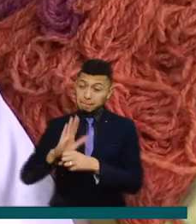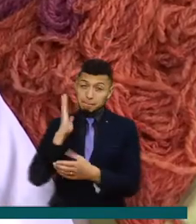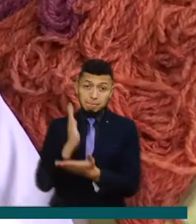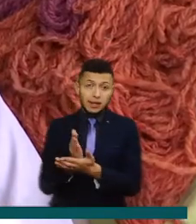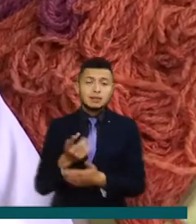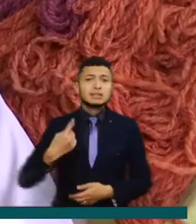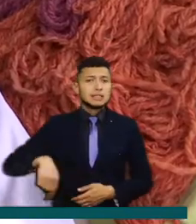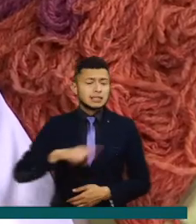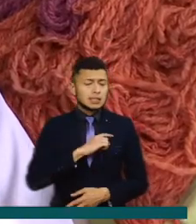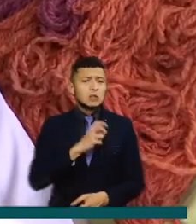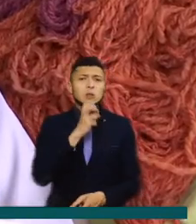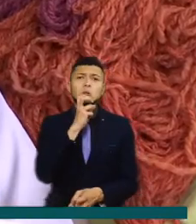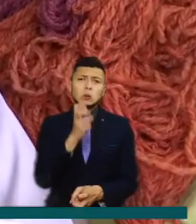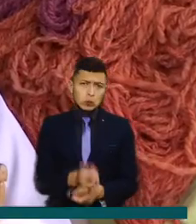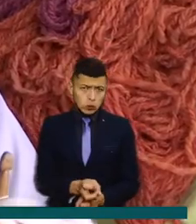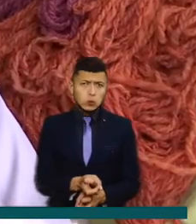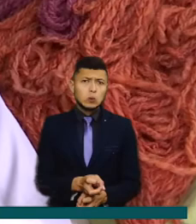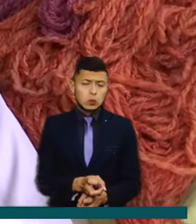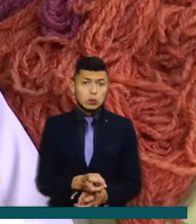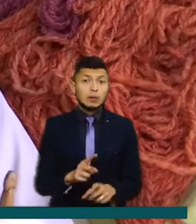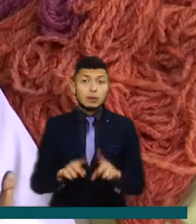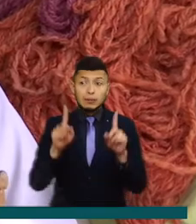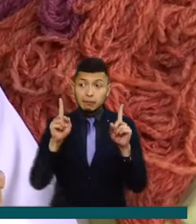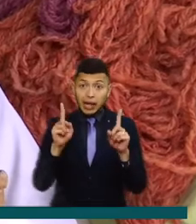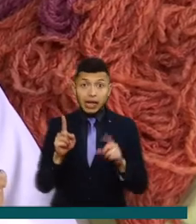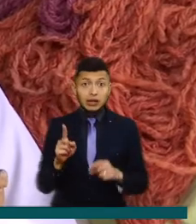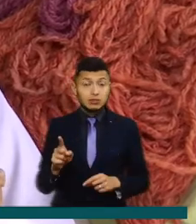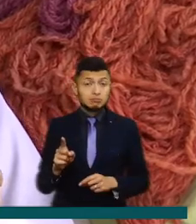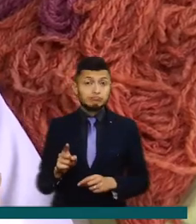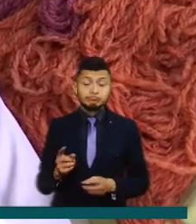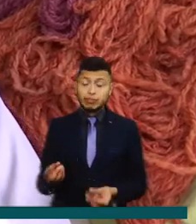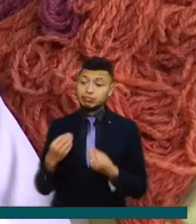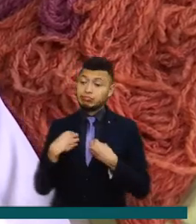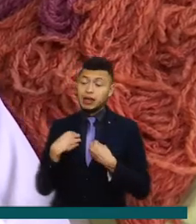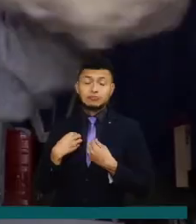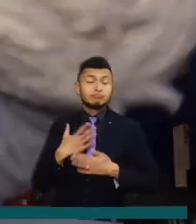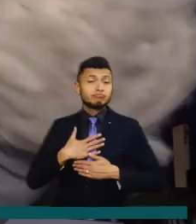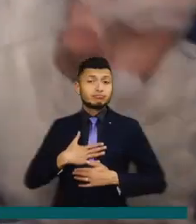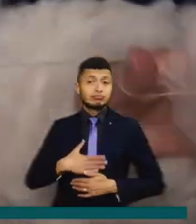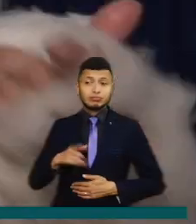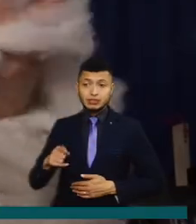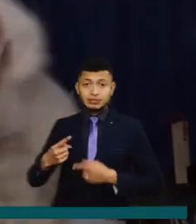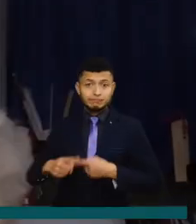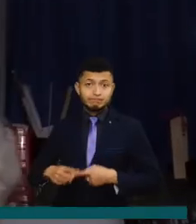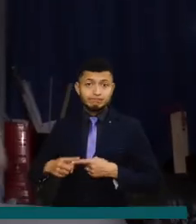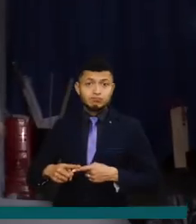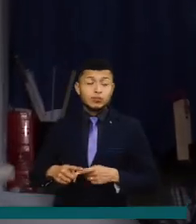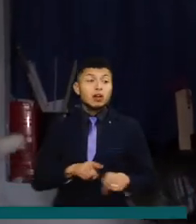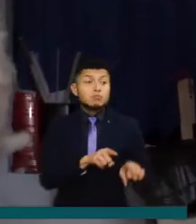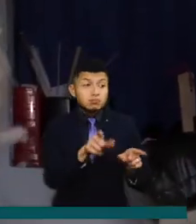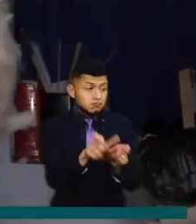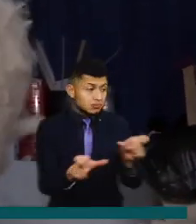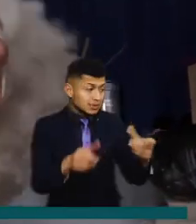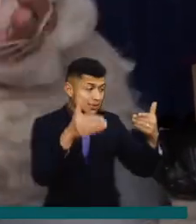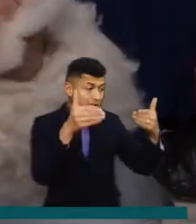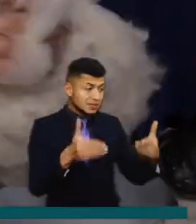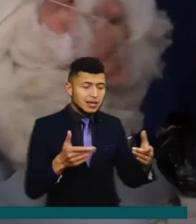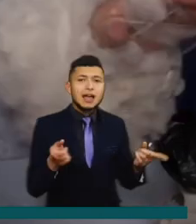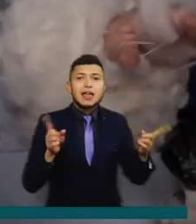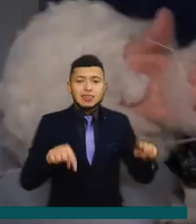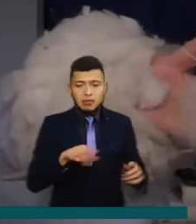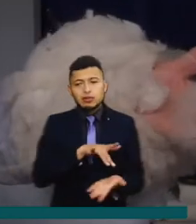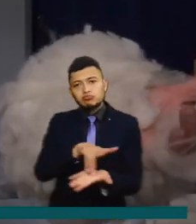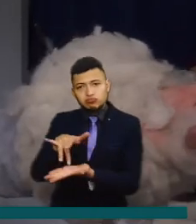nosotros nos tocó duro, pero eso, con estos, esta fue la mejor medicina. Las personas con discapacidad también pueden